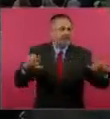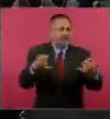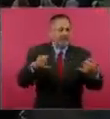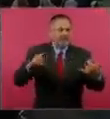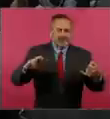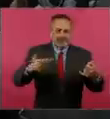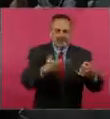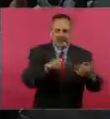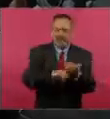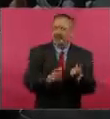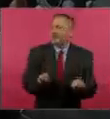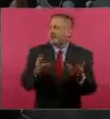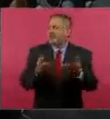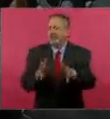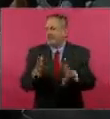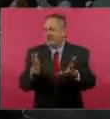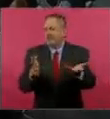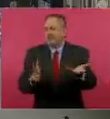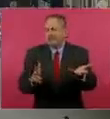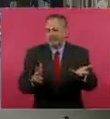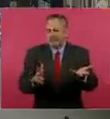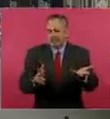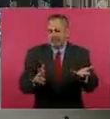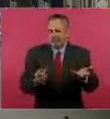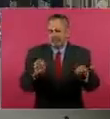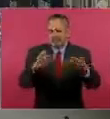Sí, debe tener como